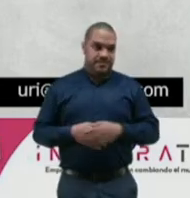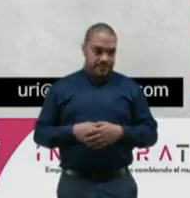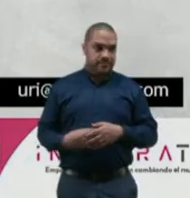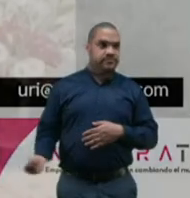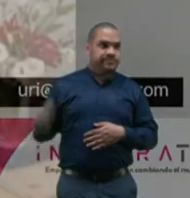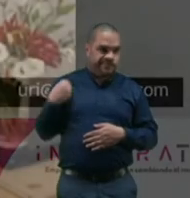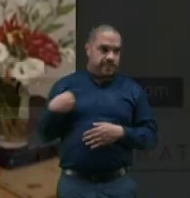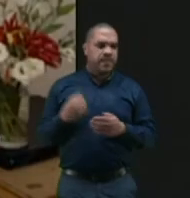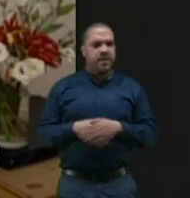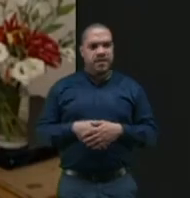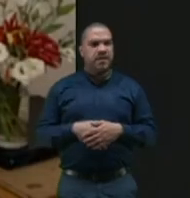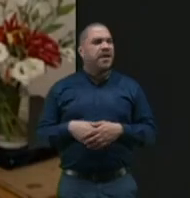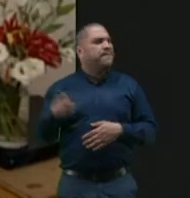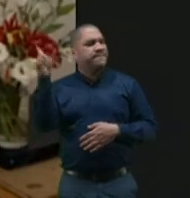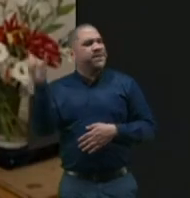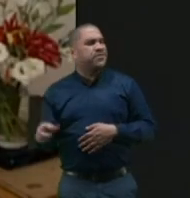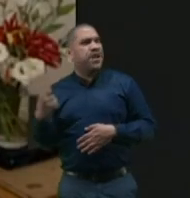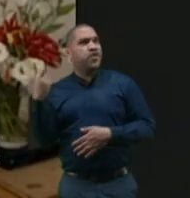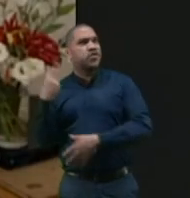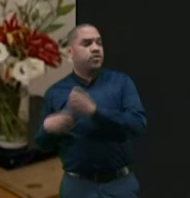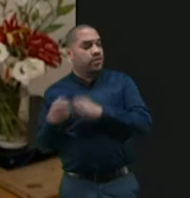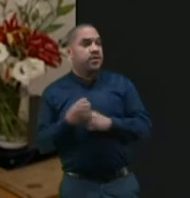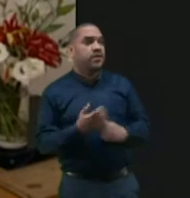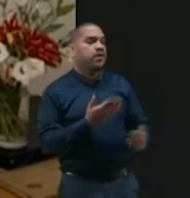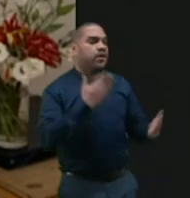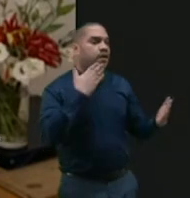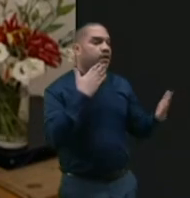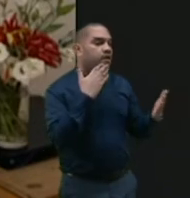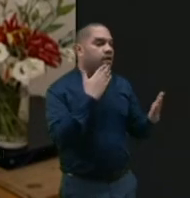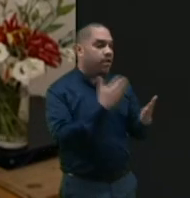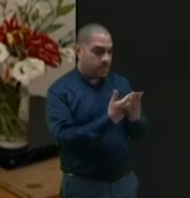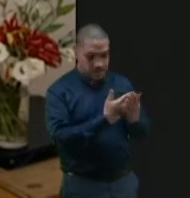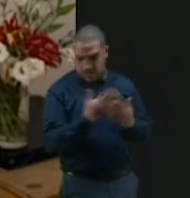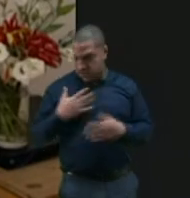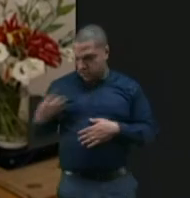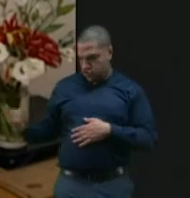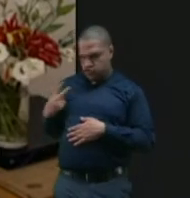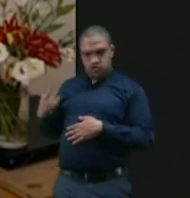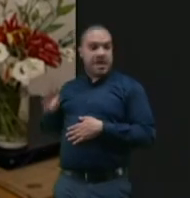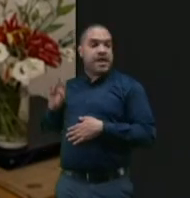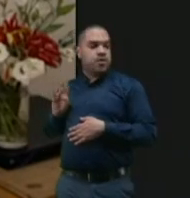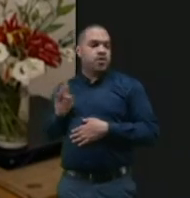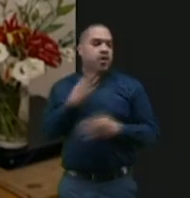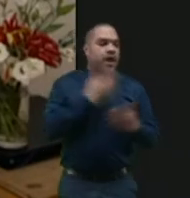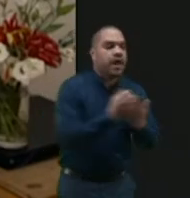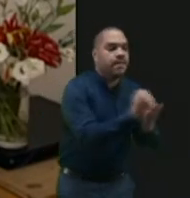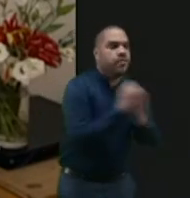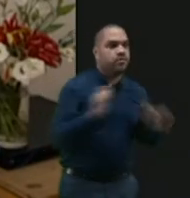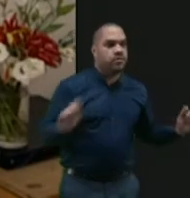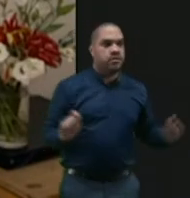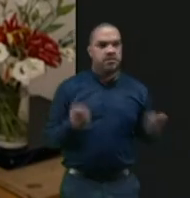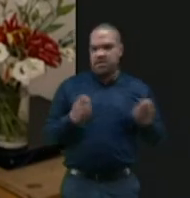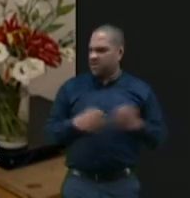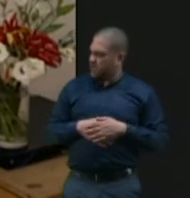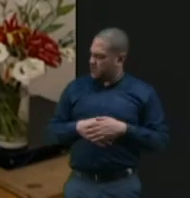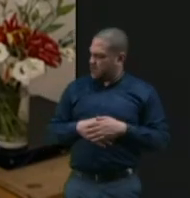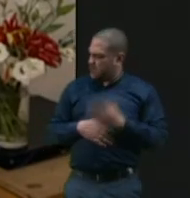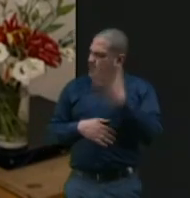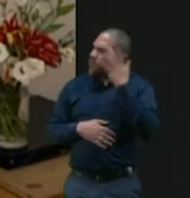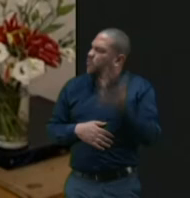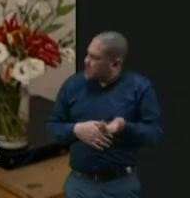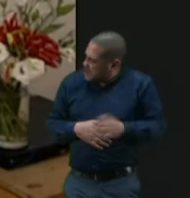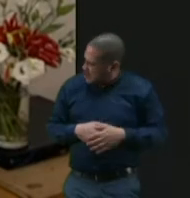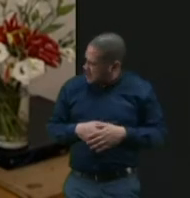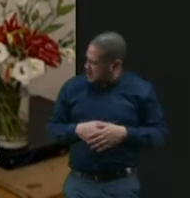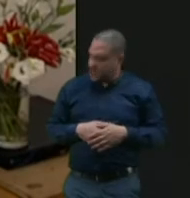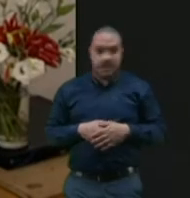hace 2 años que una persona me dijo, gracias, salvó mi matrimonio. Y yo le dije, ¿cómo así? Por Waze, ya